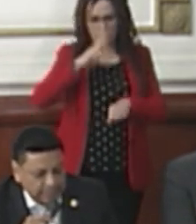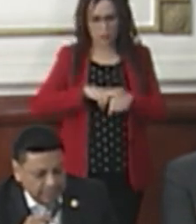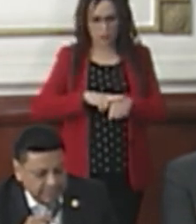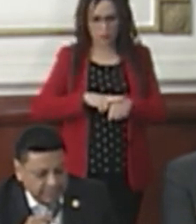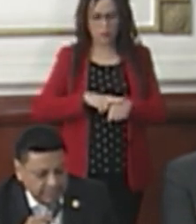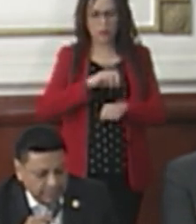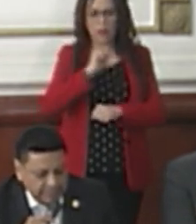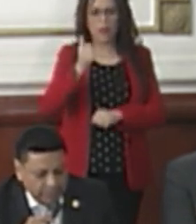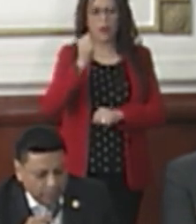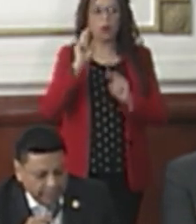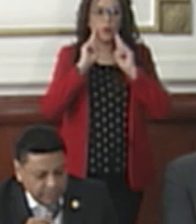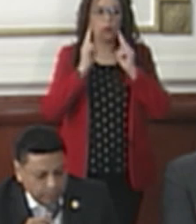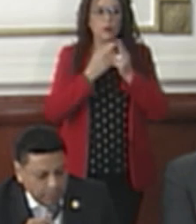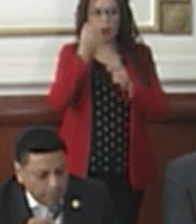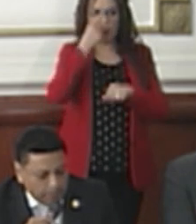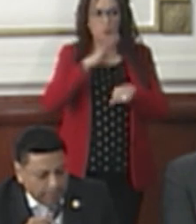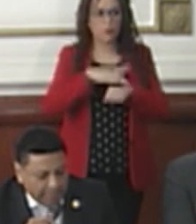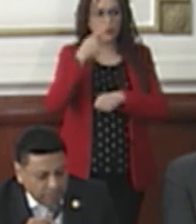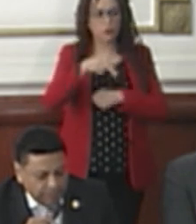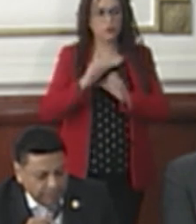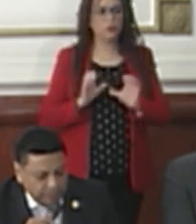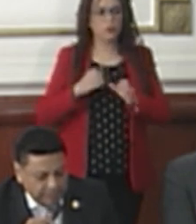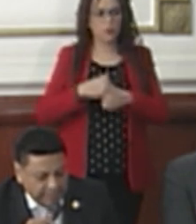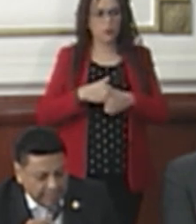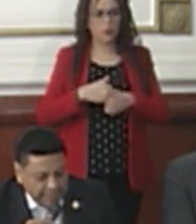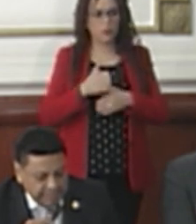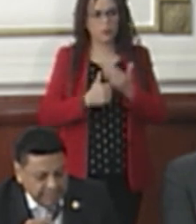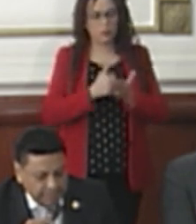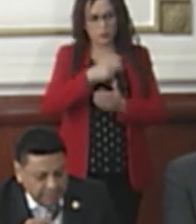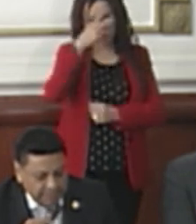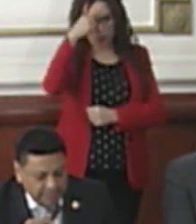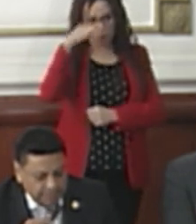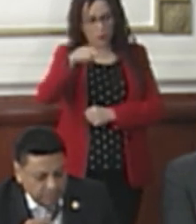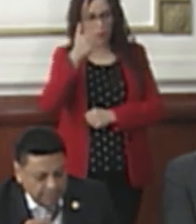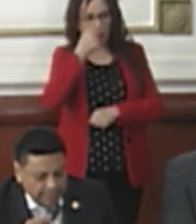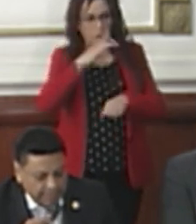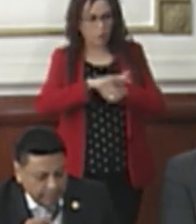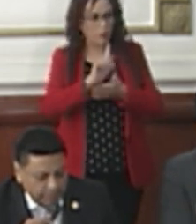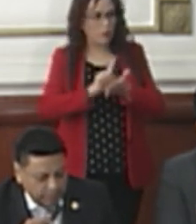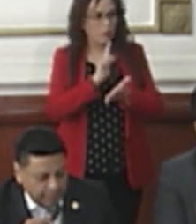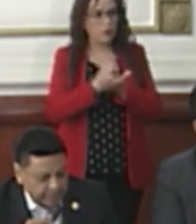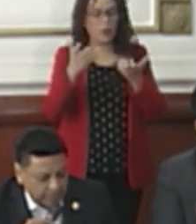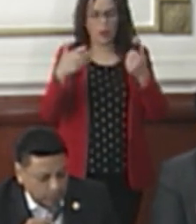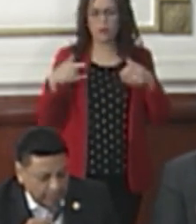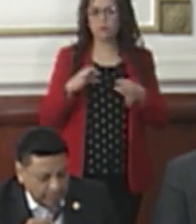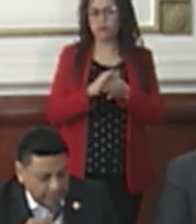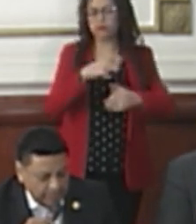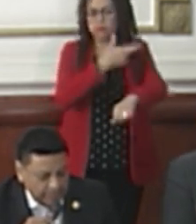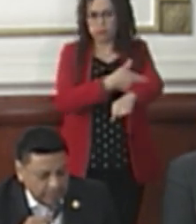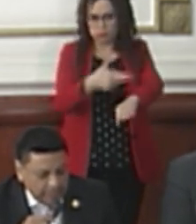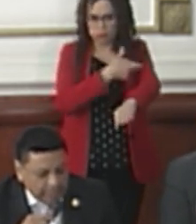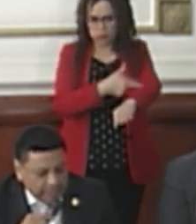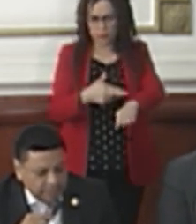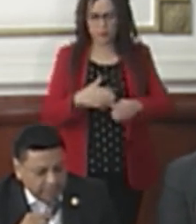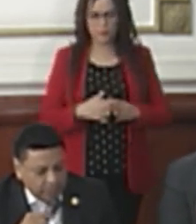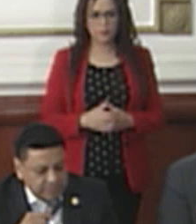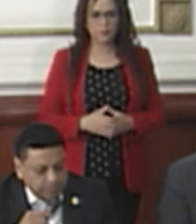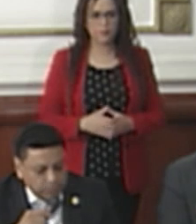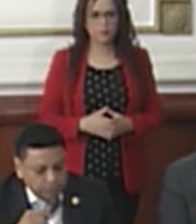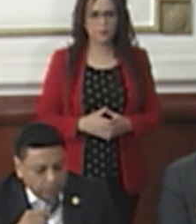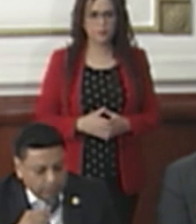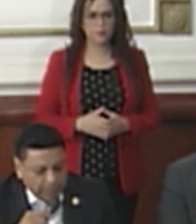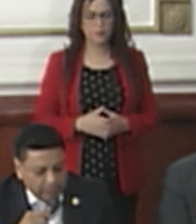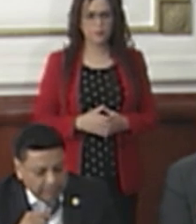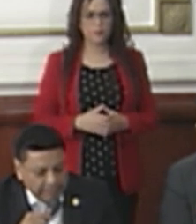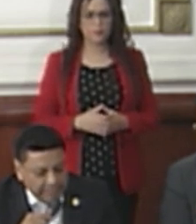unidades administrativas del Congreso para los efectos legales y administrativos que hubiese lugar. Respecto a este